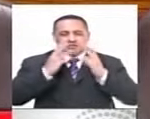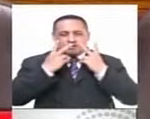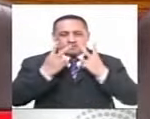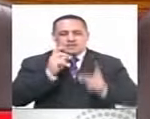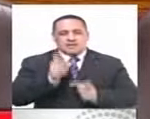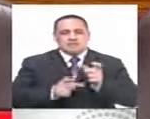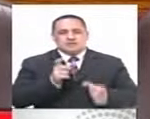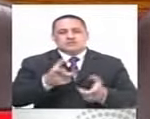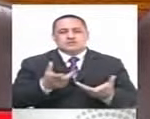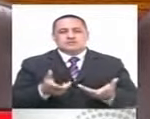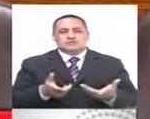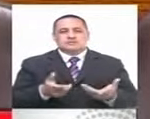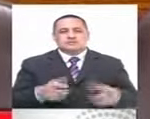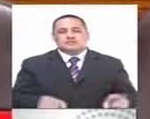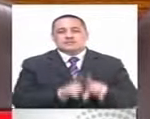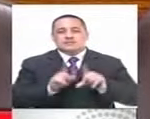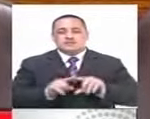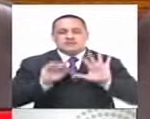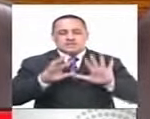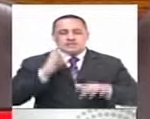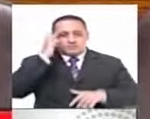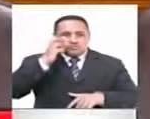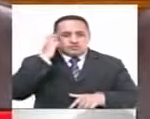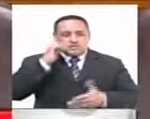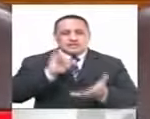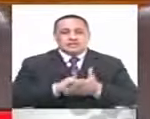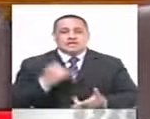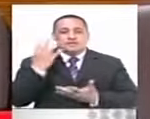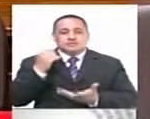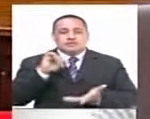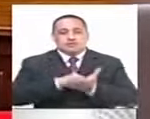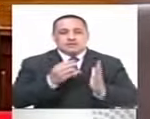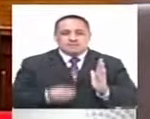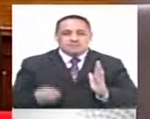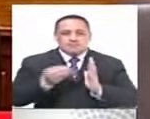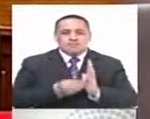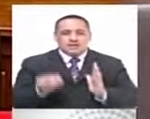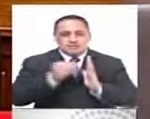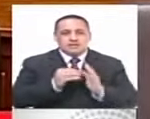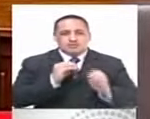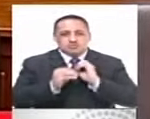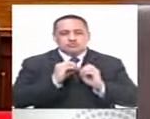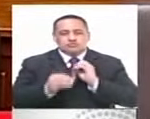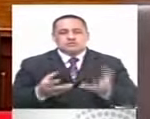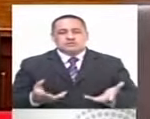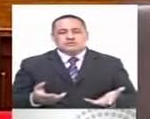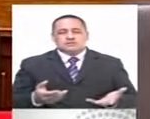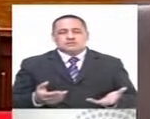ciudadanos, 10 políticas que espero se incrementen y se implementen.